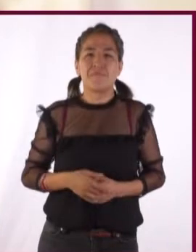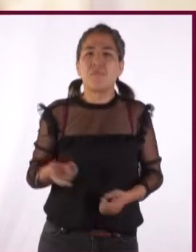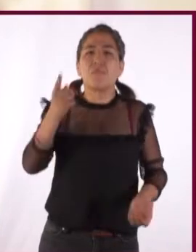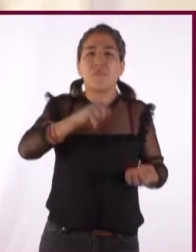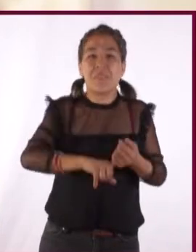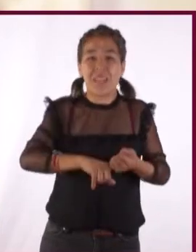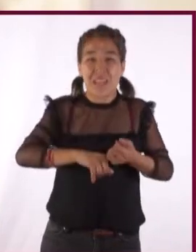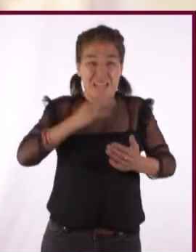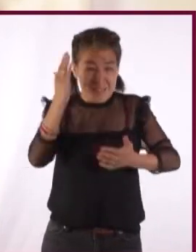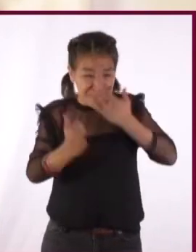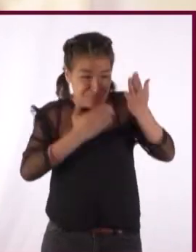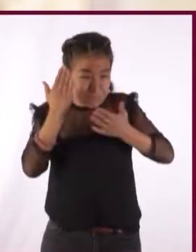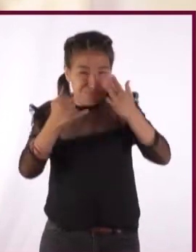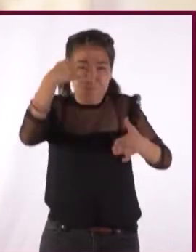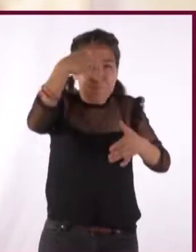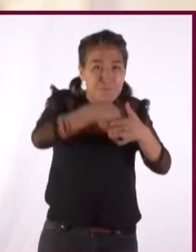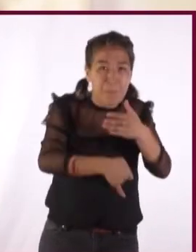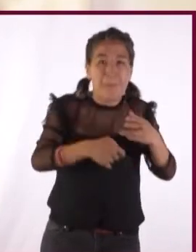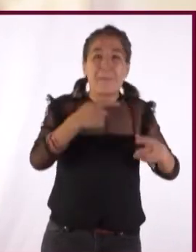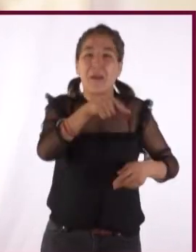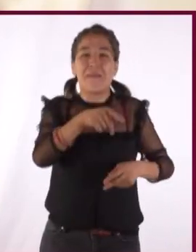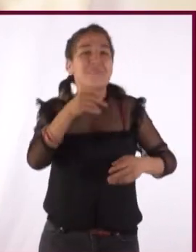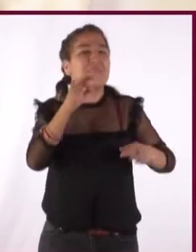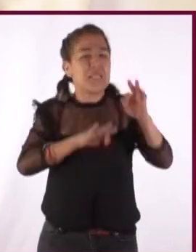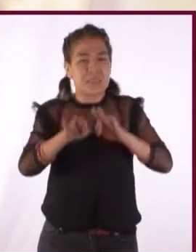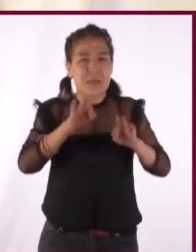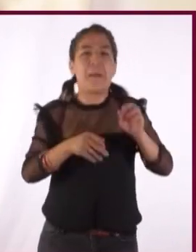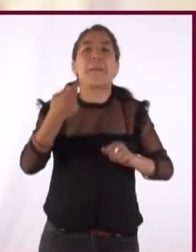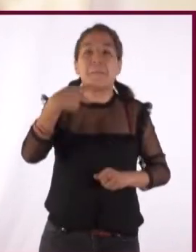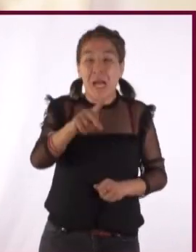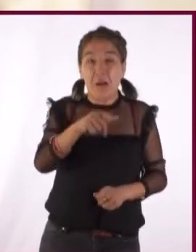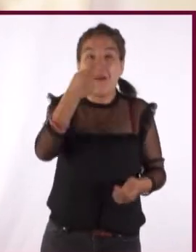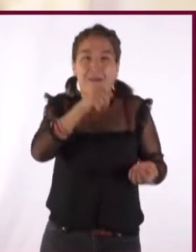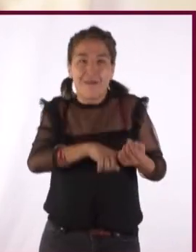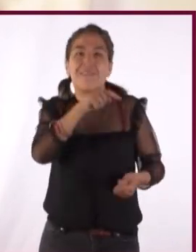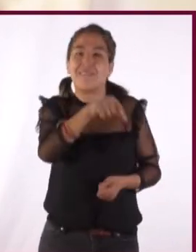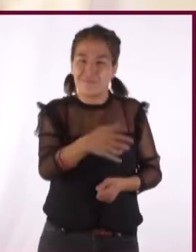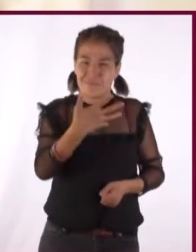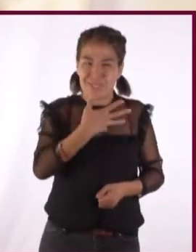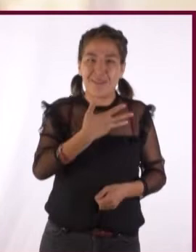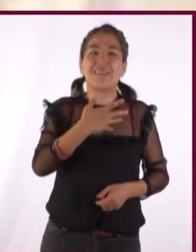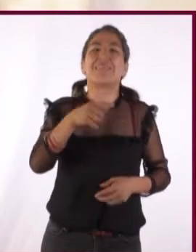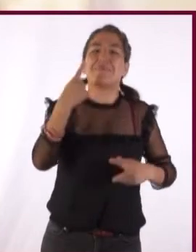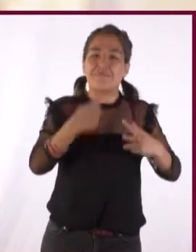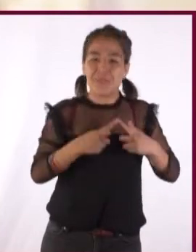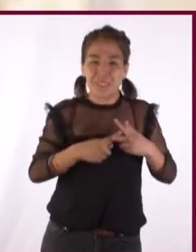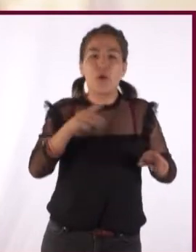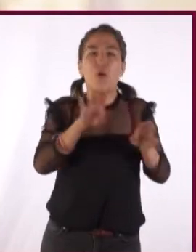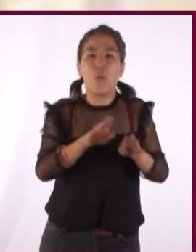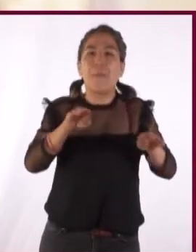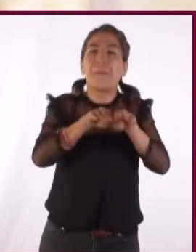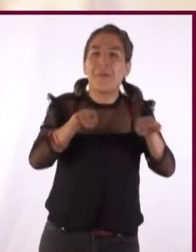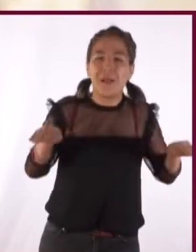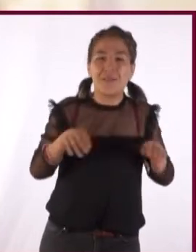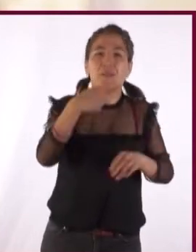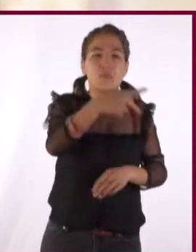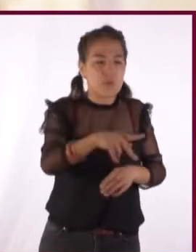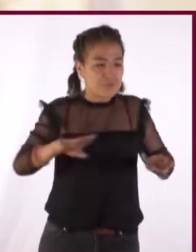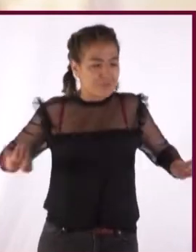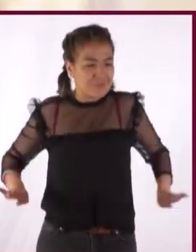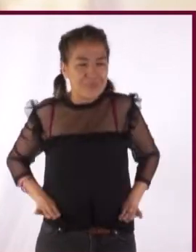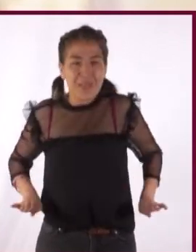que no las estudiamos tal cual como fórmulas de física, pero sabemos que tiene que existir estas proporciones, ¿no? Para